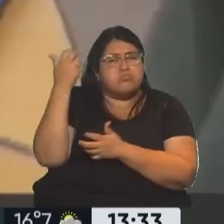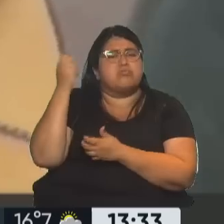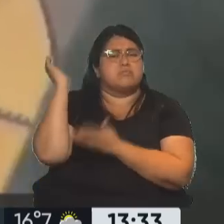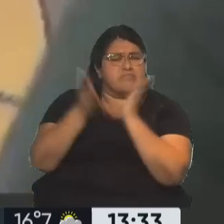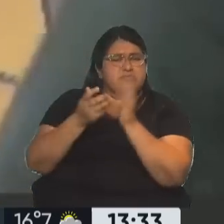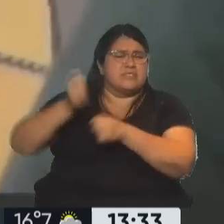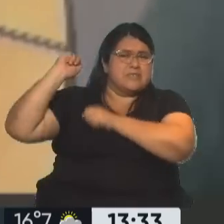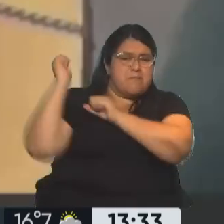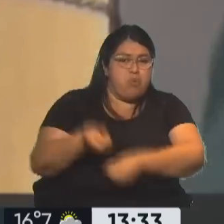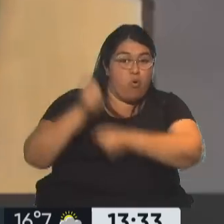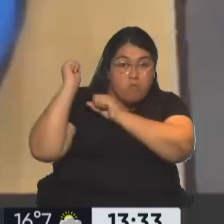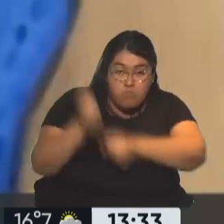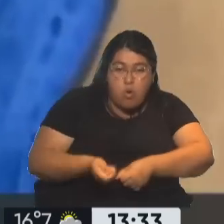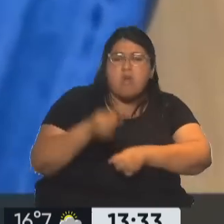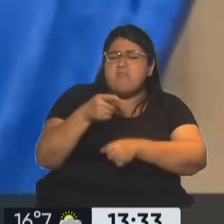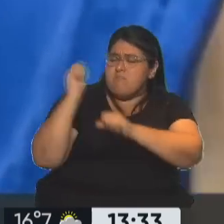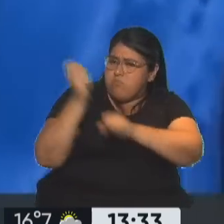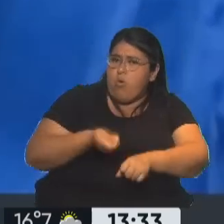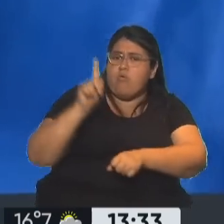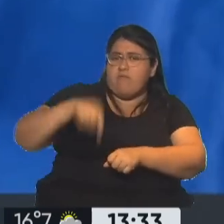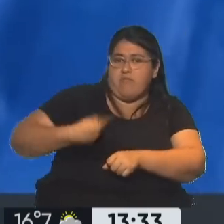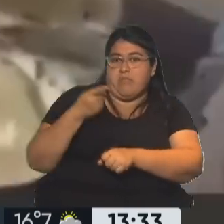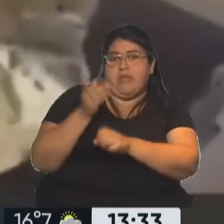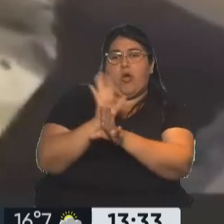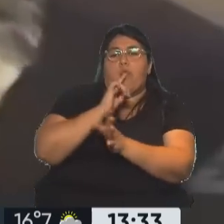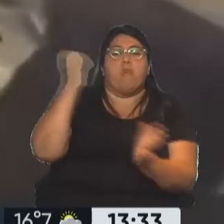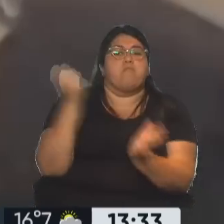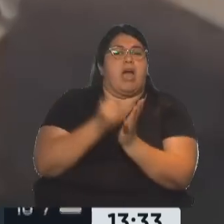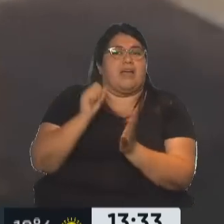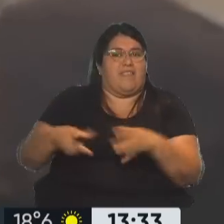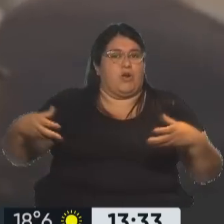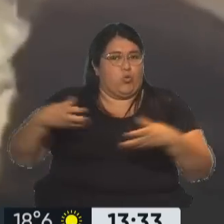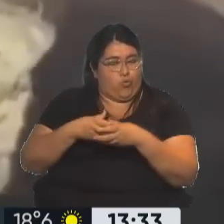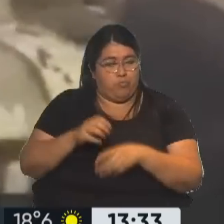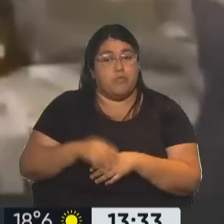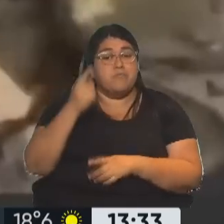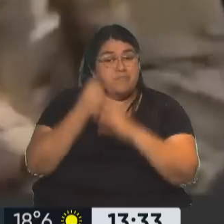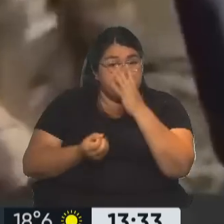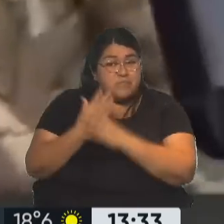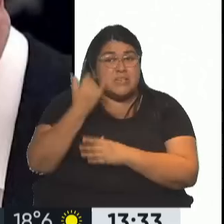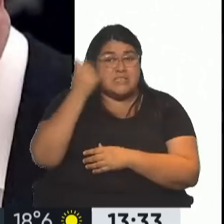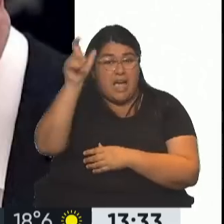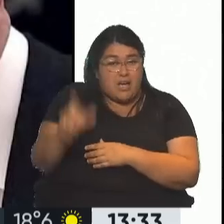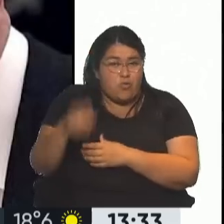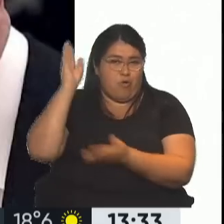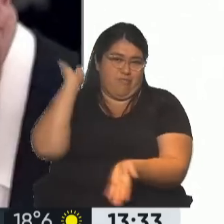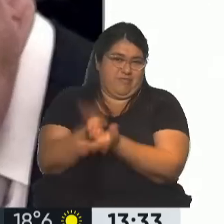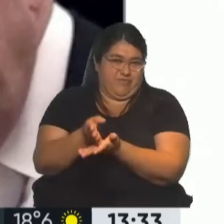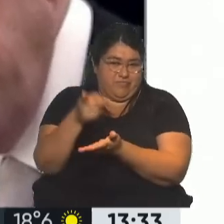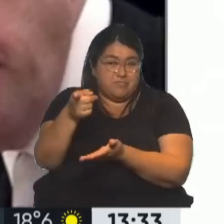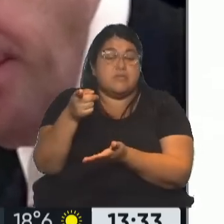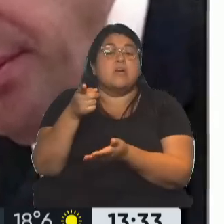mazazos, una herramienta que pasó a ser un símbolo del grupo. Su fundador fue sancionado por Estados Unidos y su